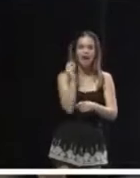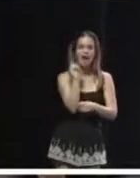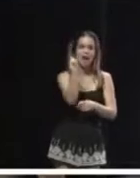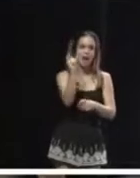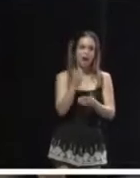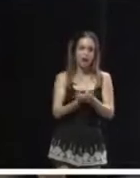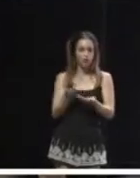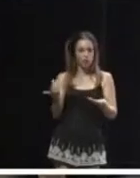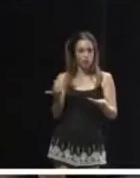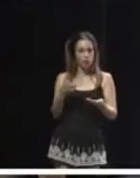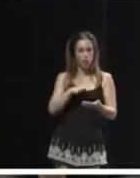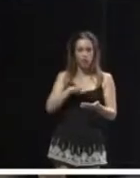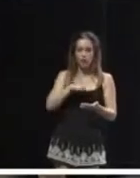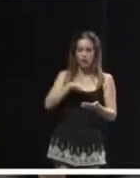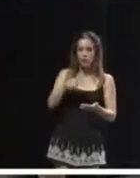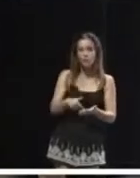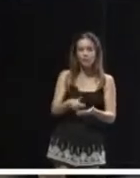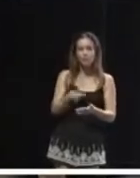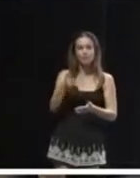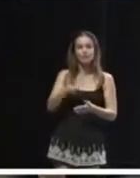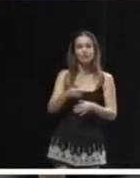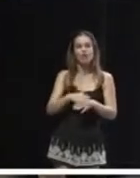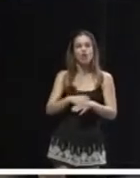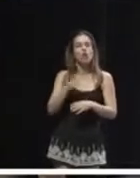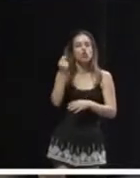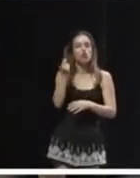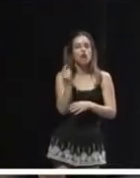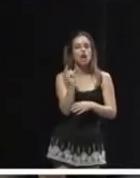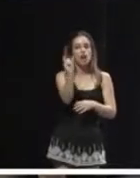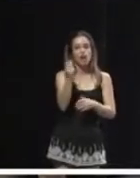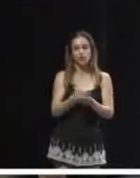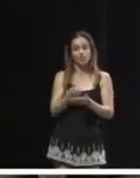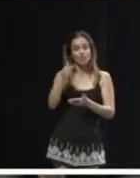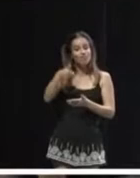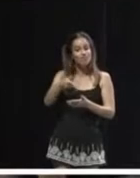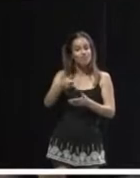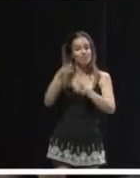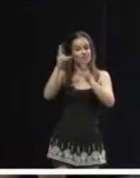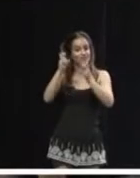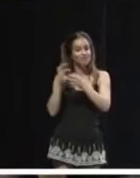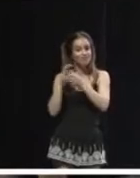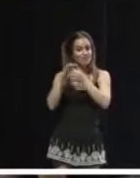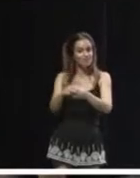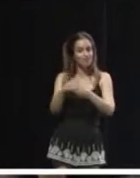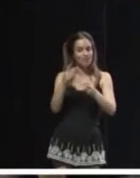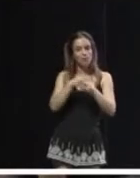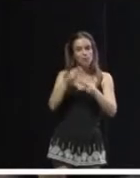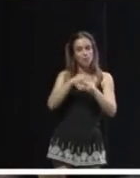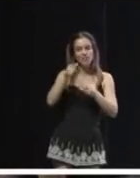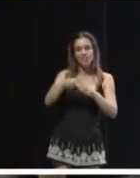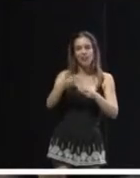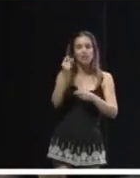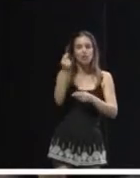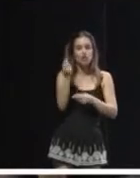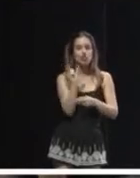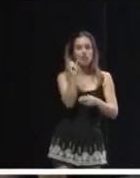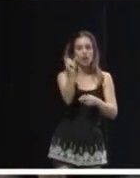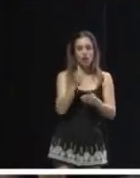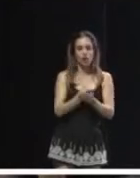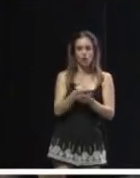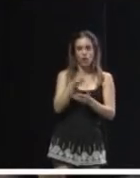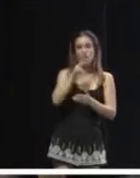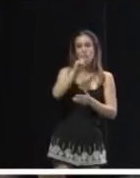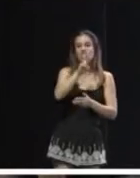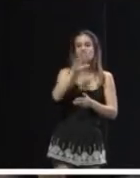que subamos en general todos los salarios. De esto va la política, va de ti. Va de subir los salarios porque estamos a